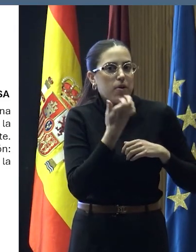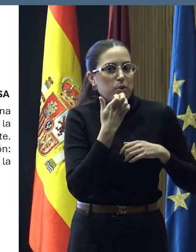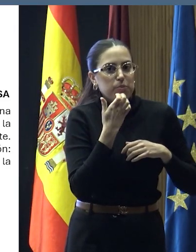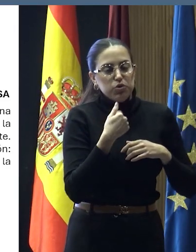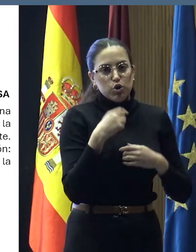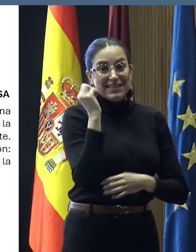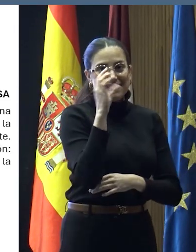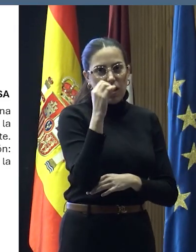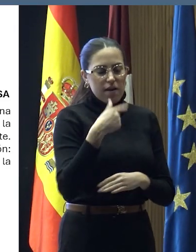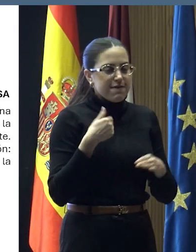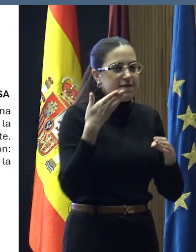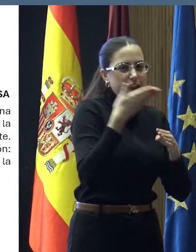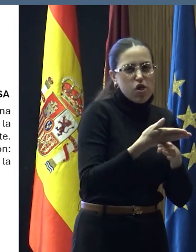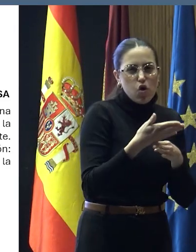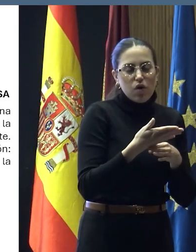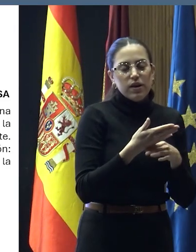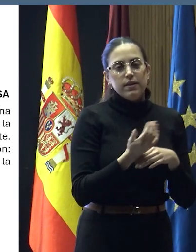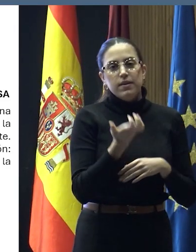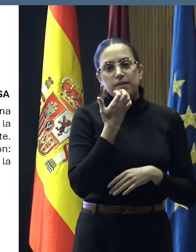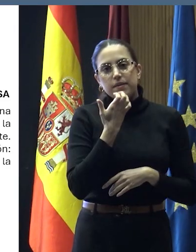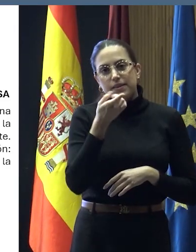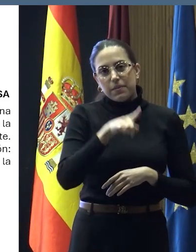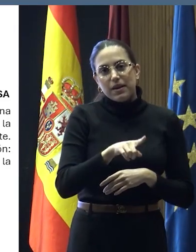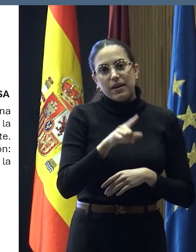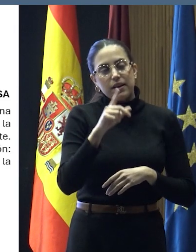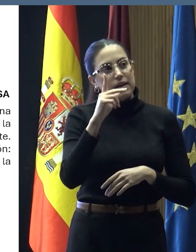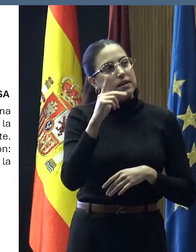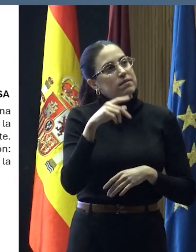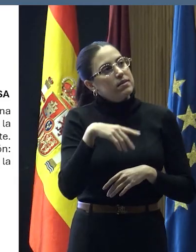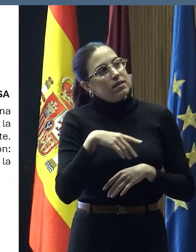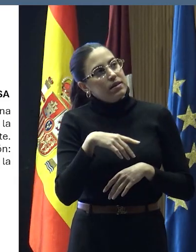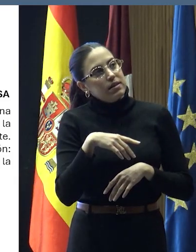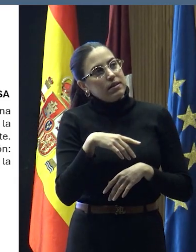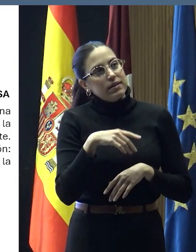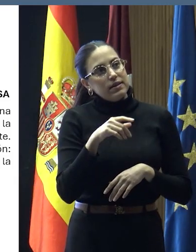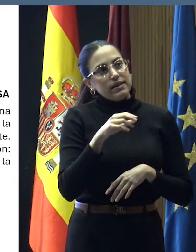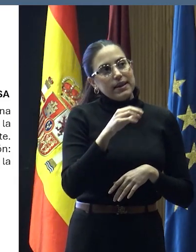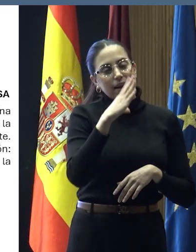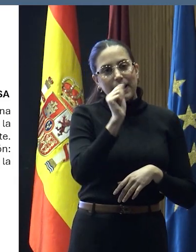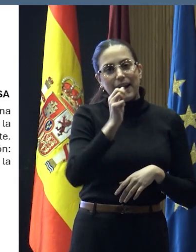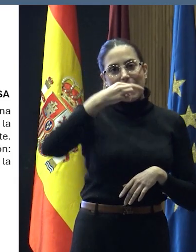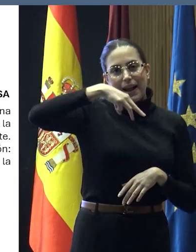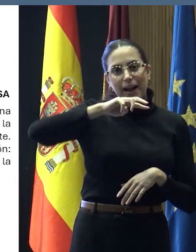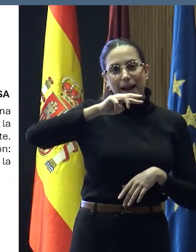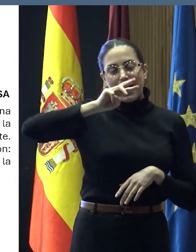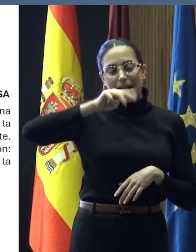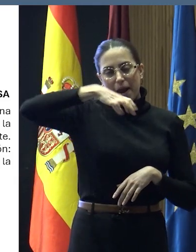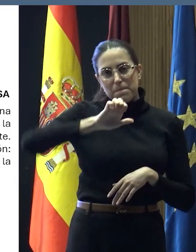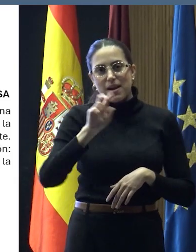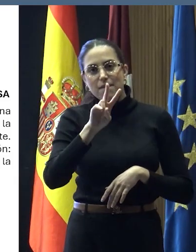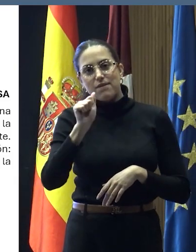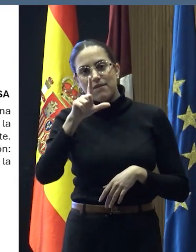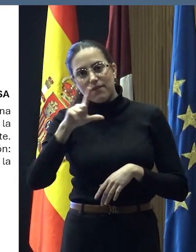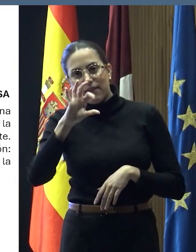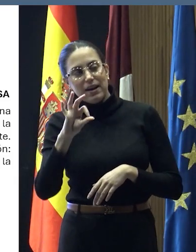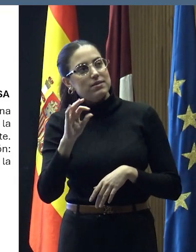que he asistido de Karma Llobet, que es una médica española especializada